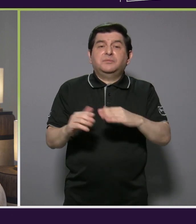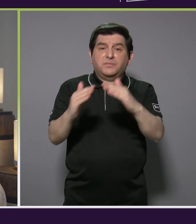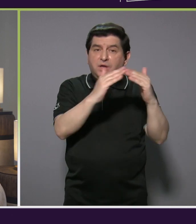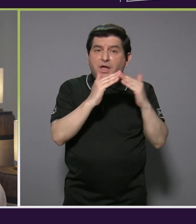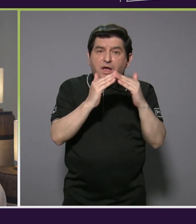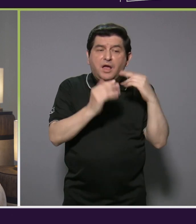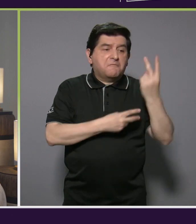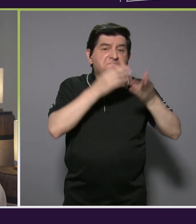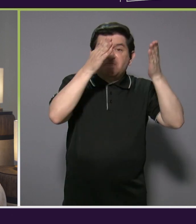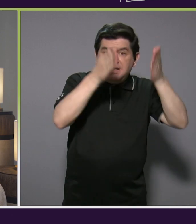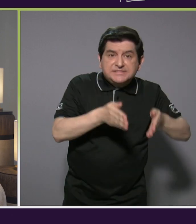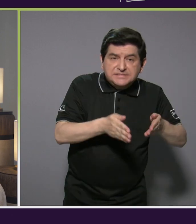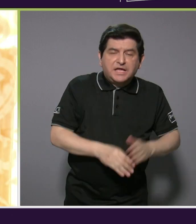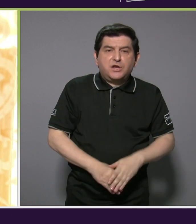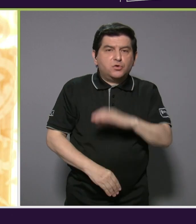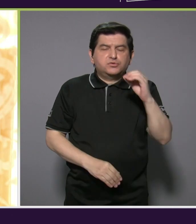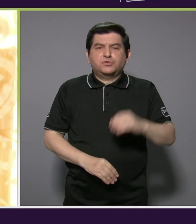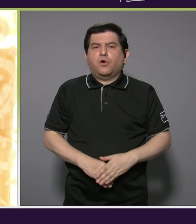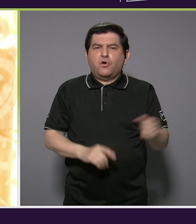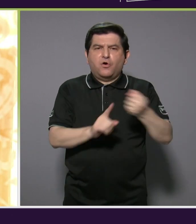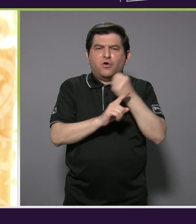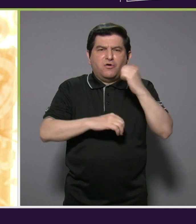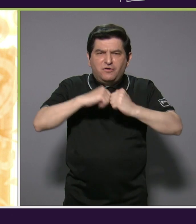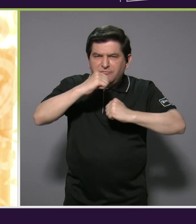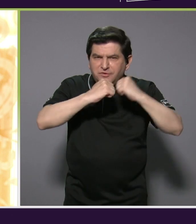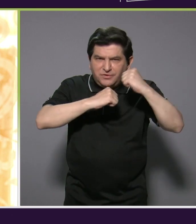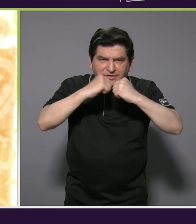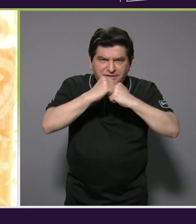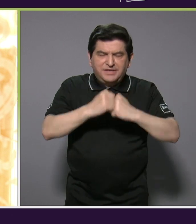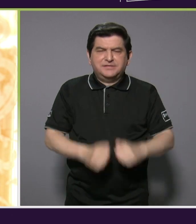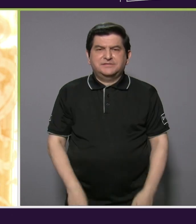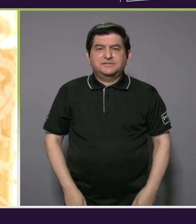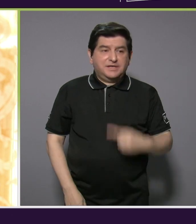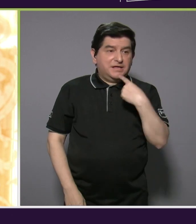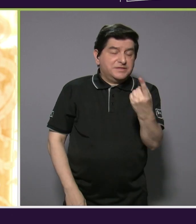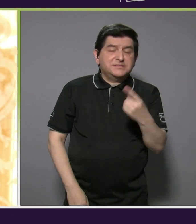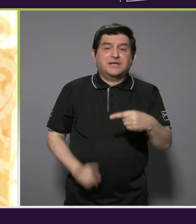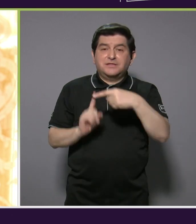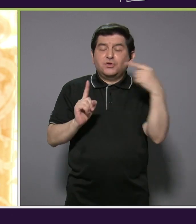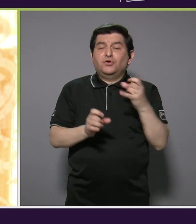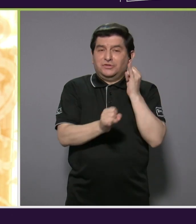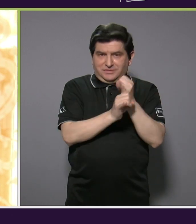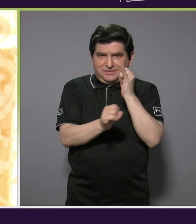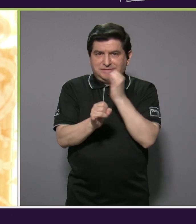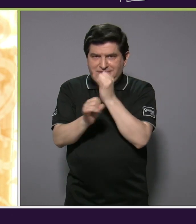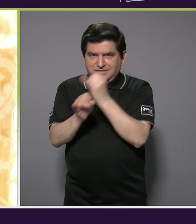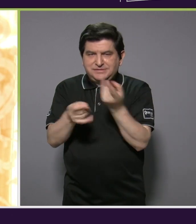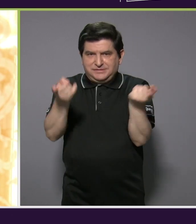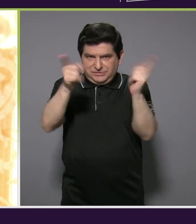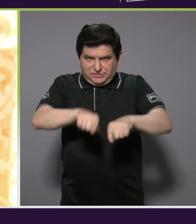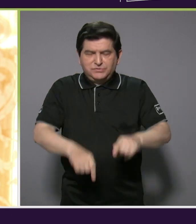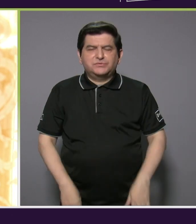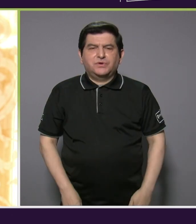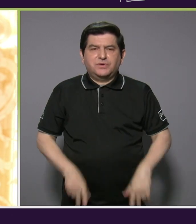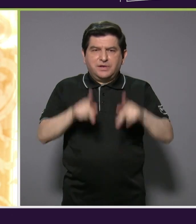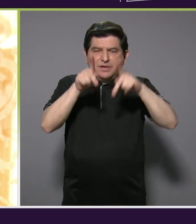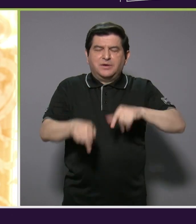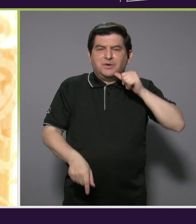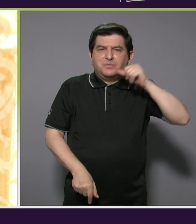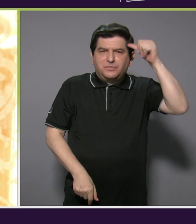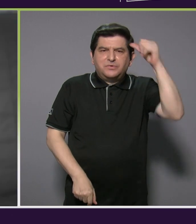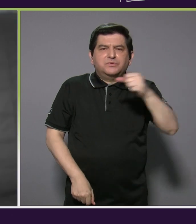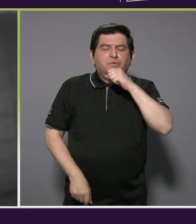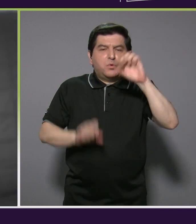de vecinos, la violencia estructural, ¿verdad? Que es un poco lo que hablaba de las instituciones y que el adulto mayor o la persona adulta mayor